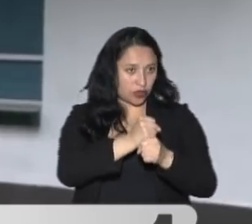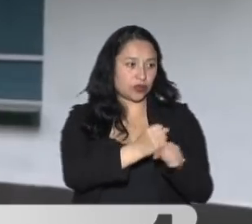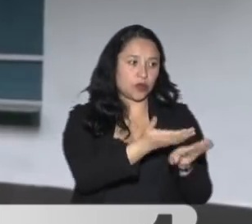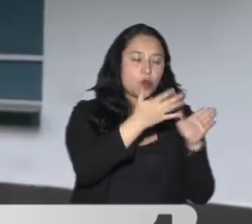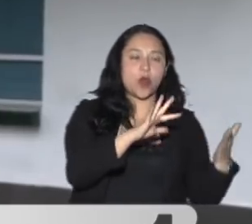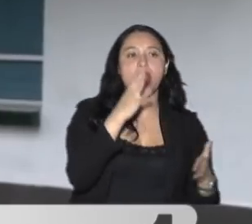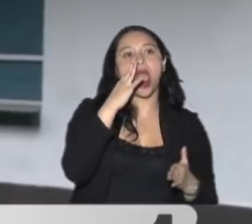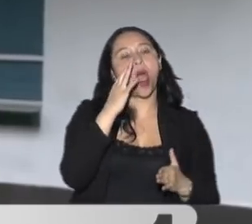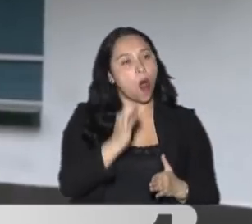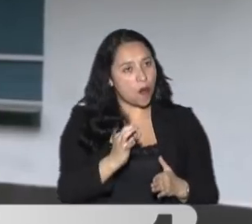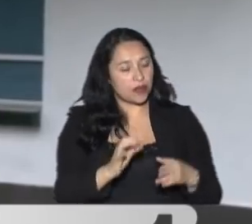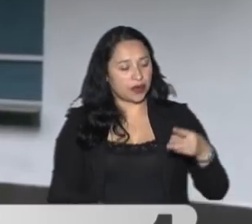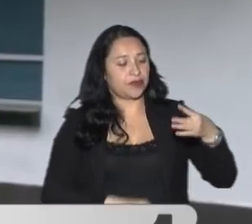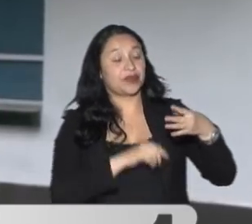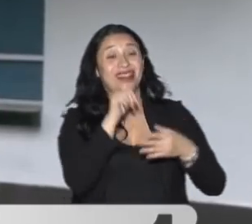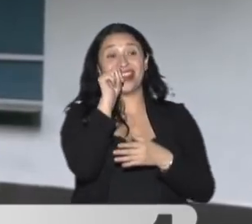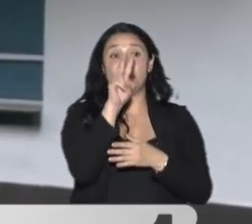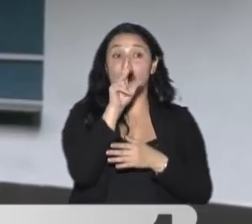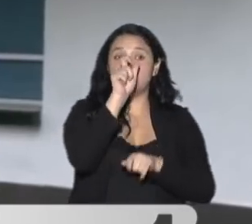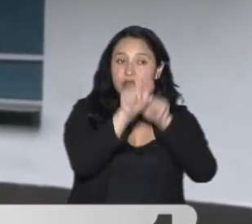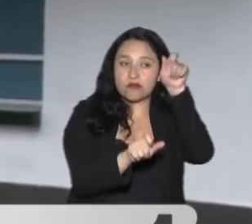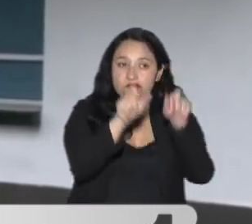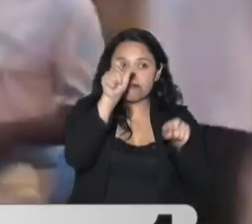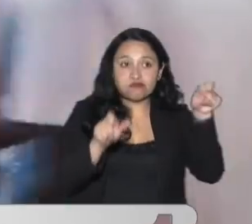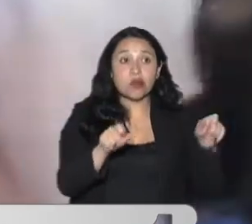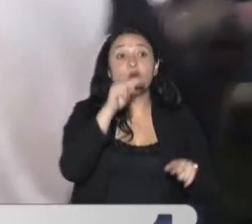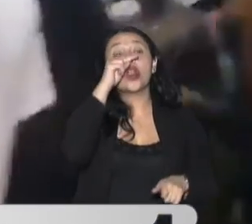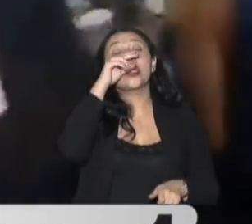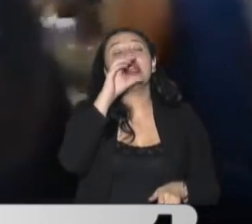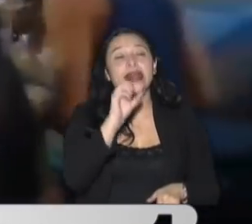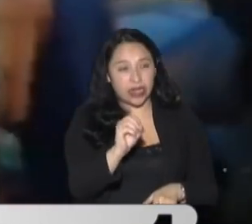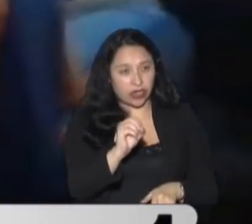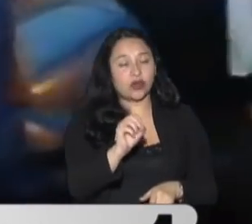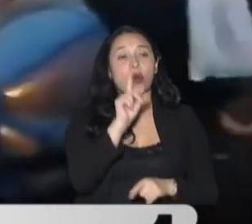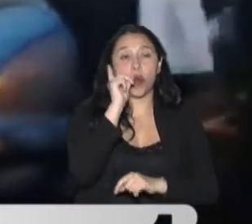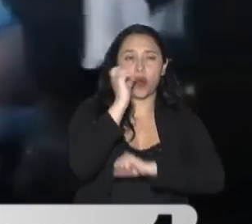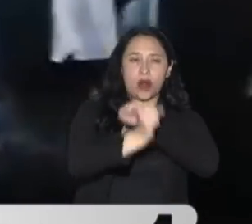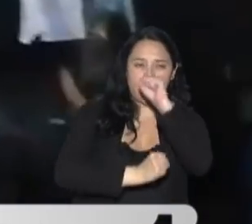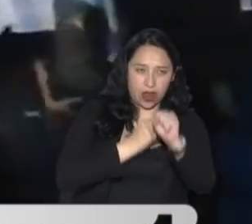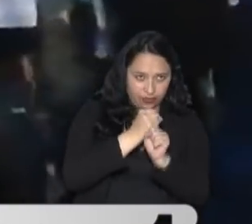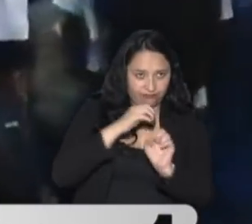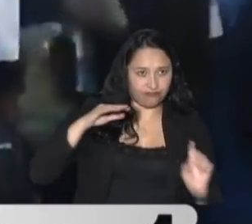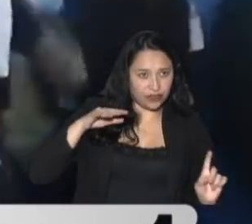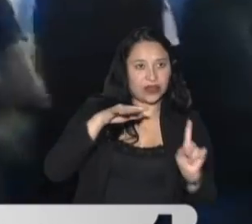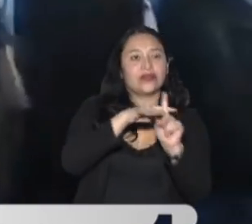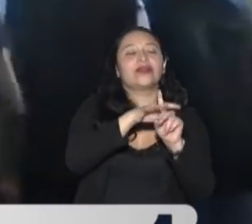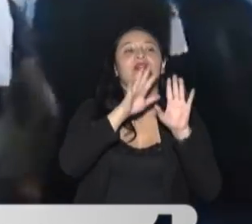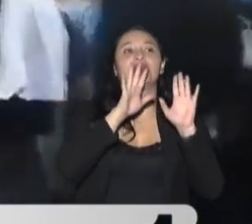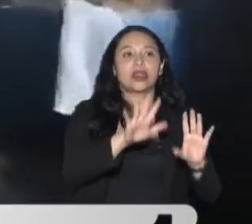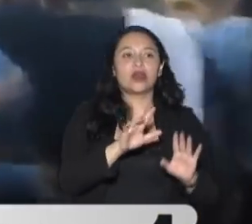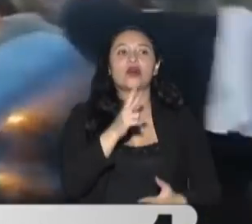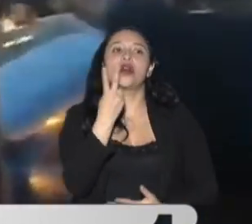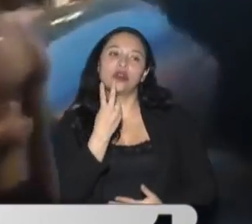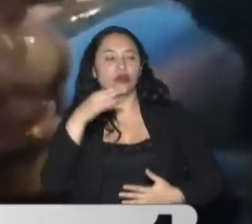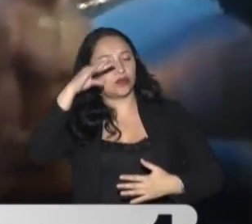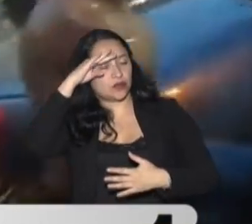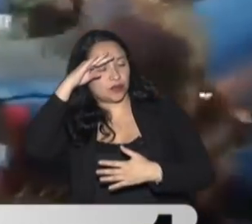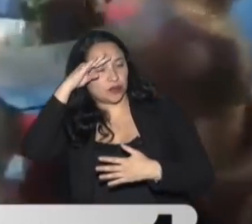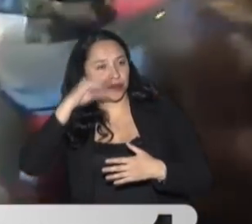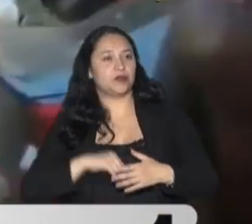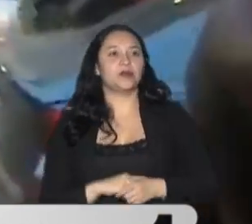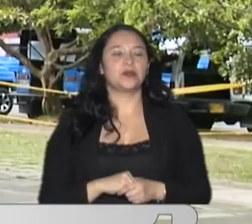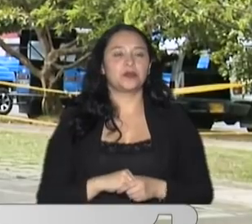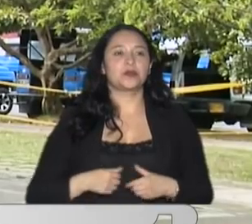y resultan lesionadas 12 personas, entre estos un niño de tan solo 1 año de edad, como también 2 uniformados de